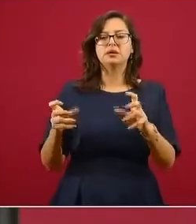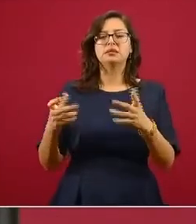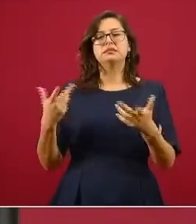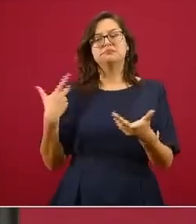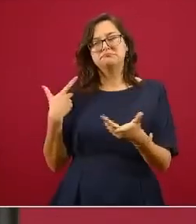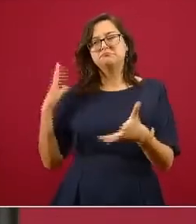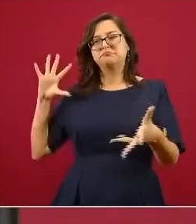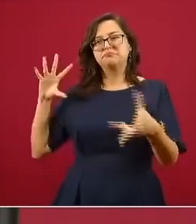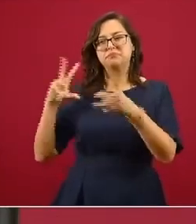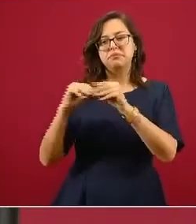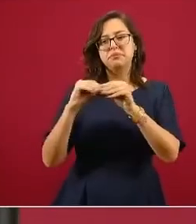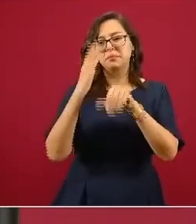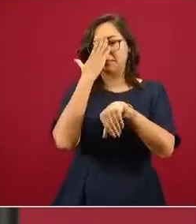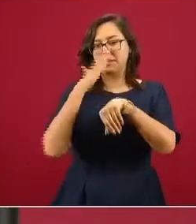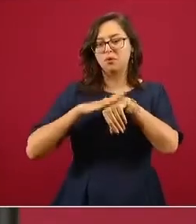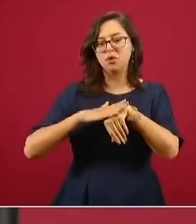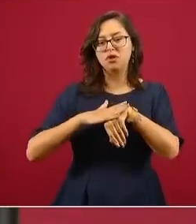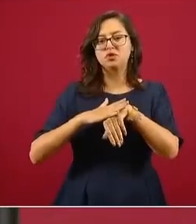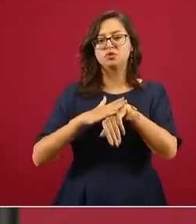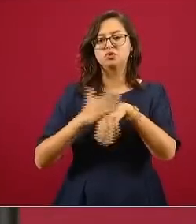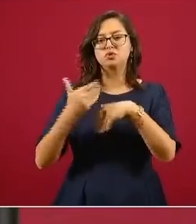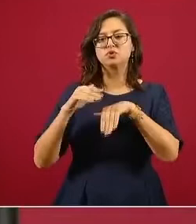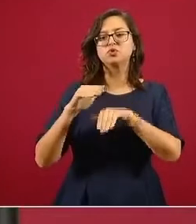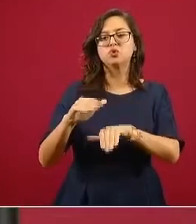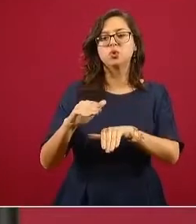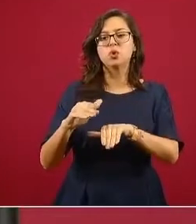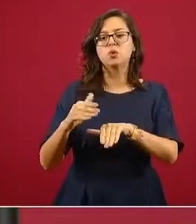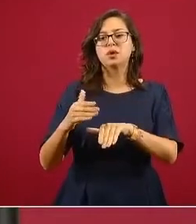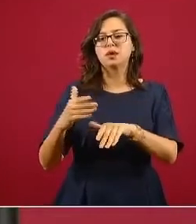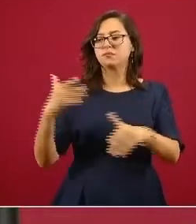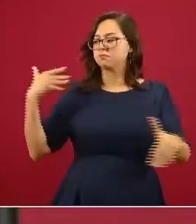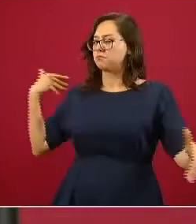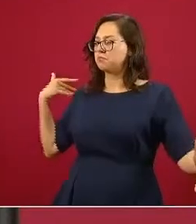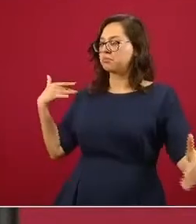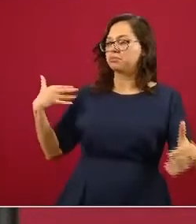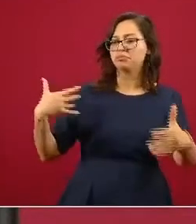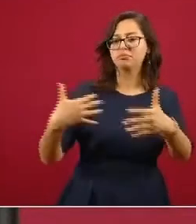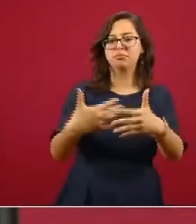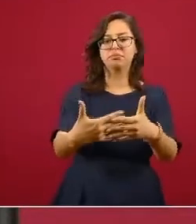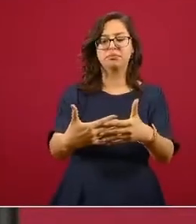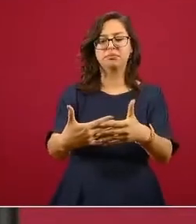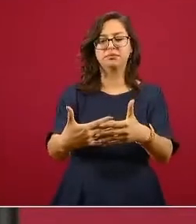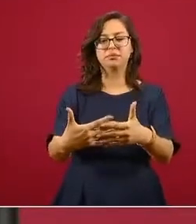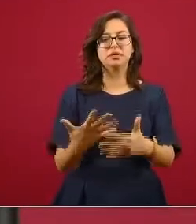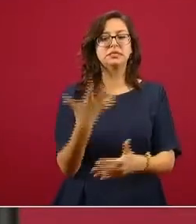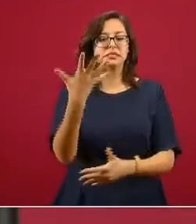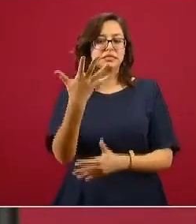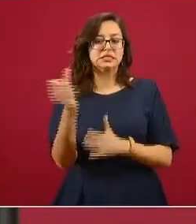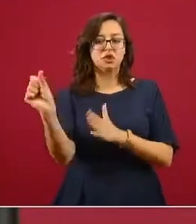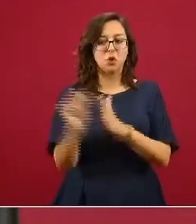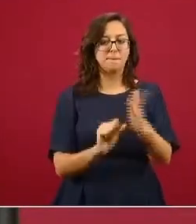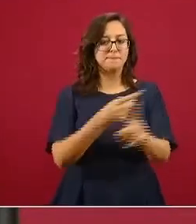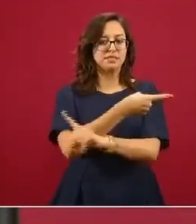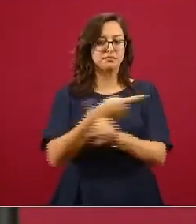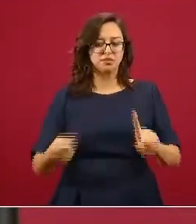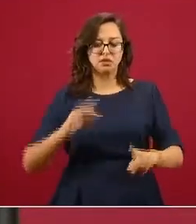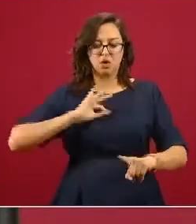memoria que tenemos sobre cómo ha transcurrido la epidemia en estos 5 meses y